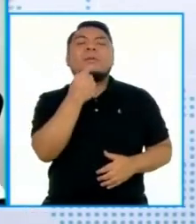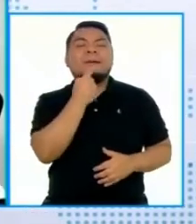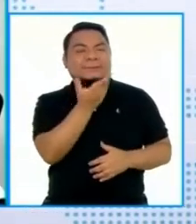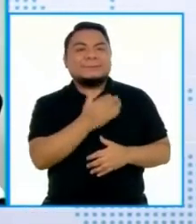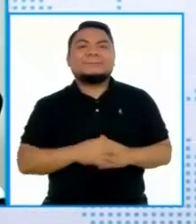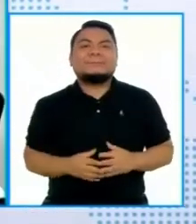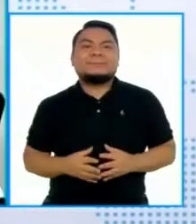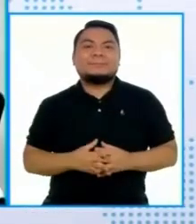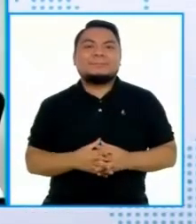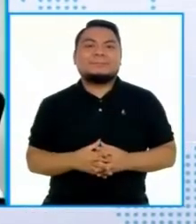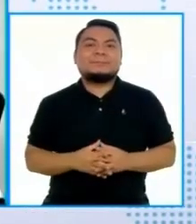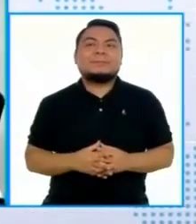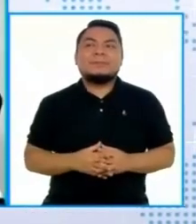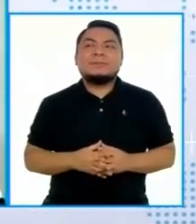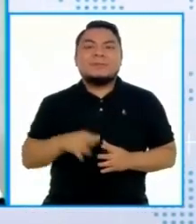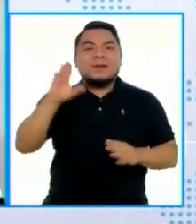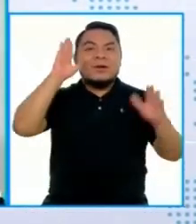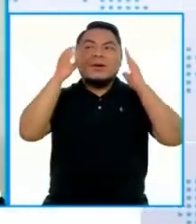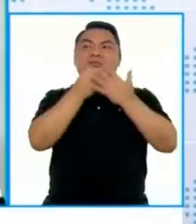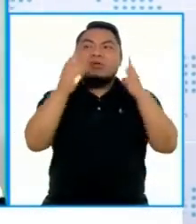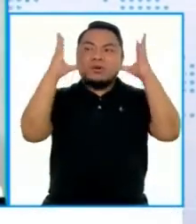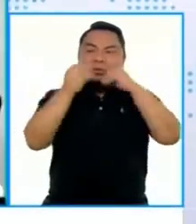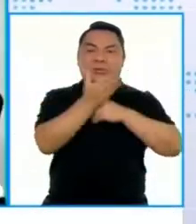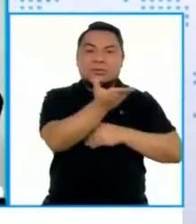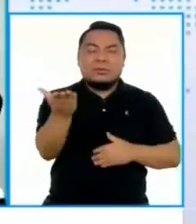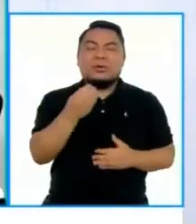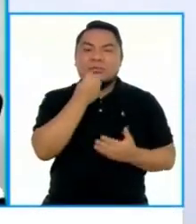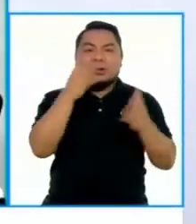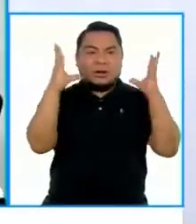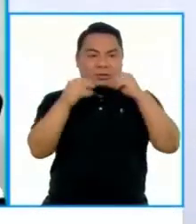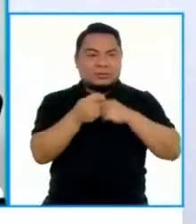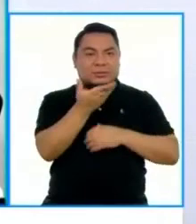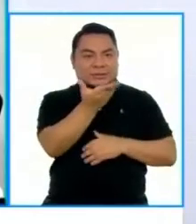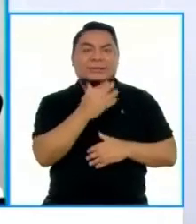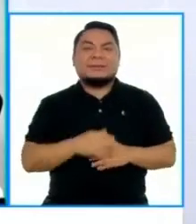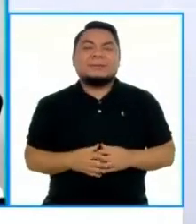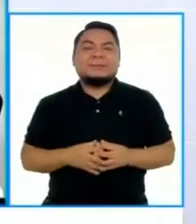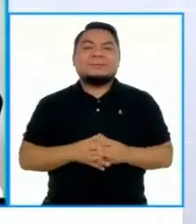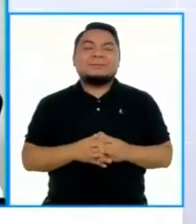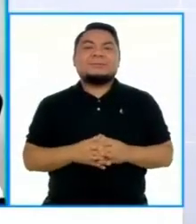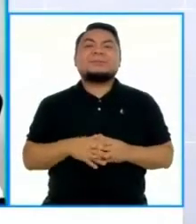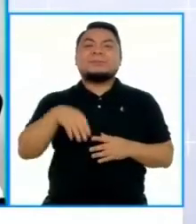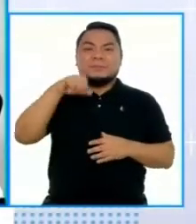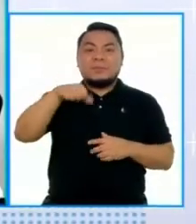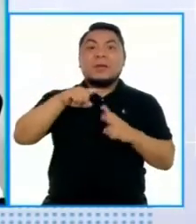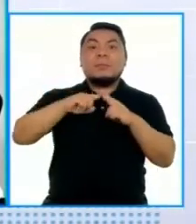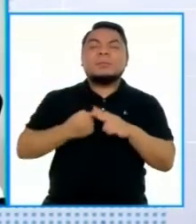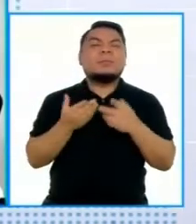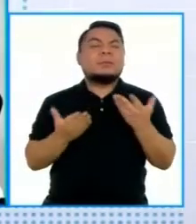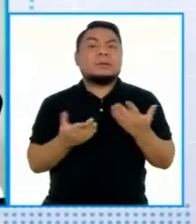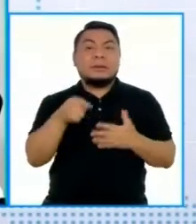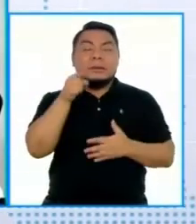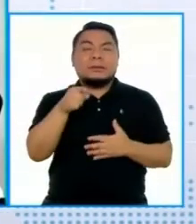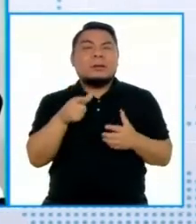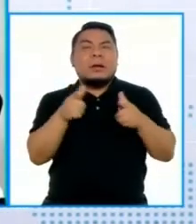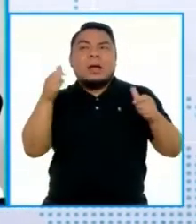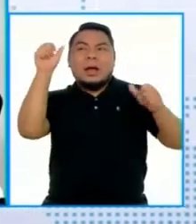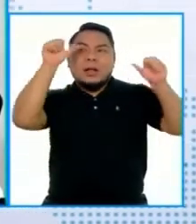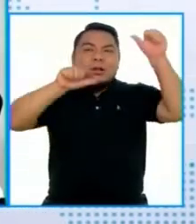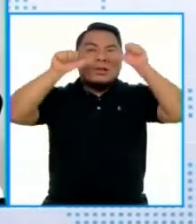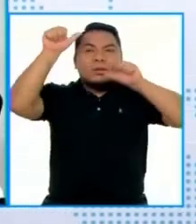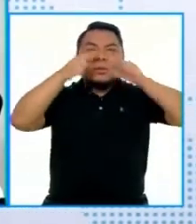está? Muy buenas noches, Carla, muy buenas noches, Enrique. Muy bien, bueno, para empezar, la gran duda